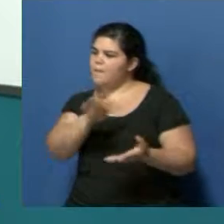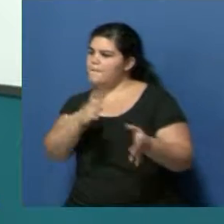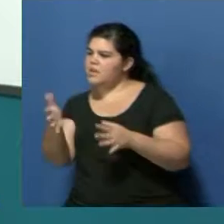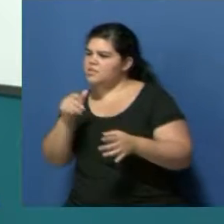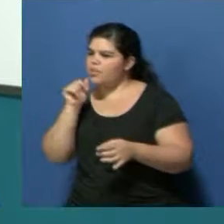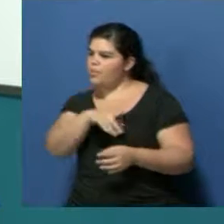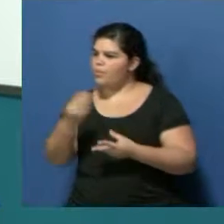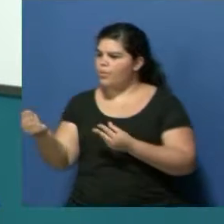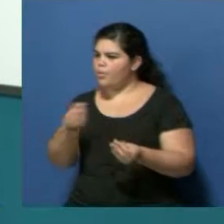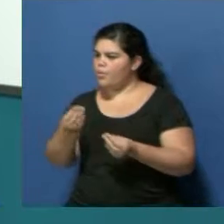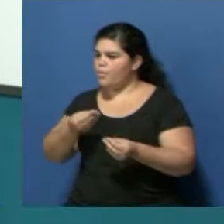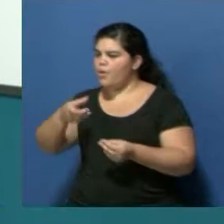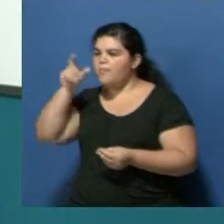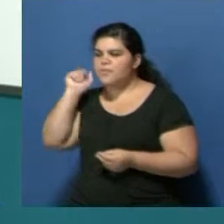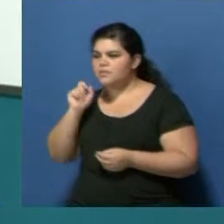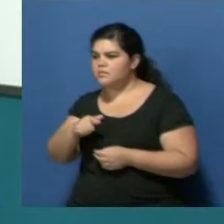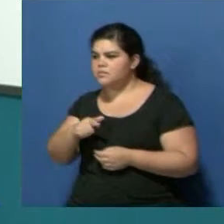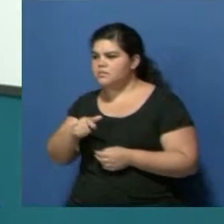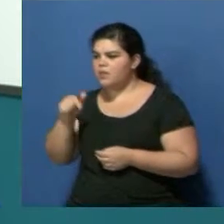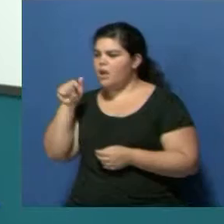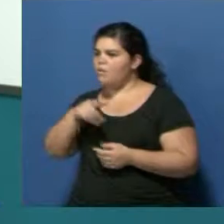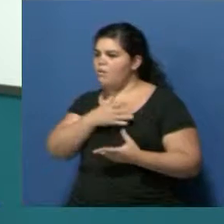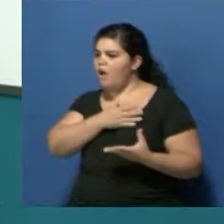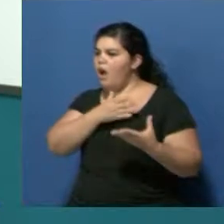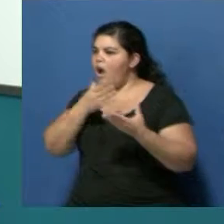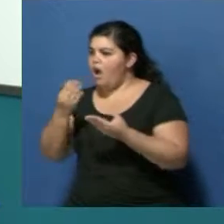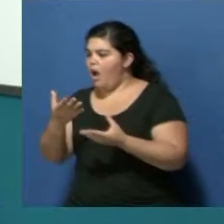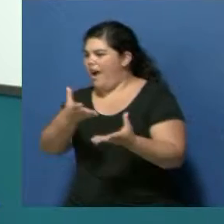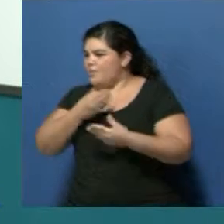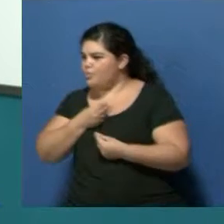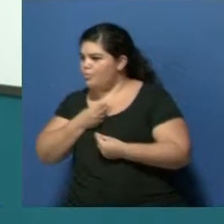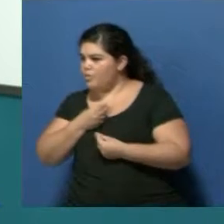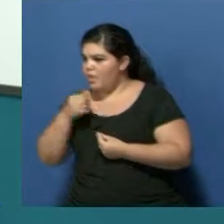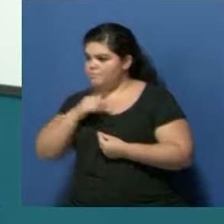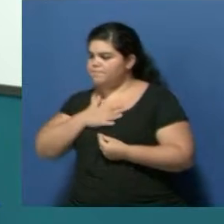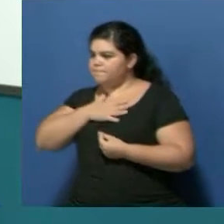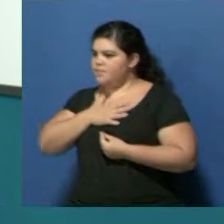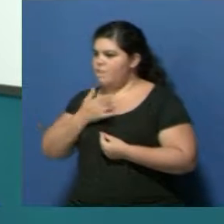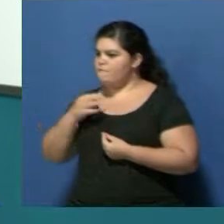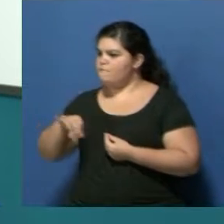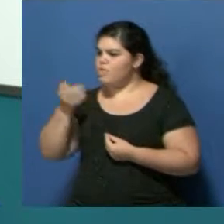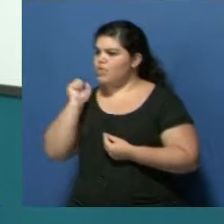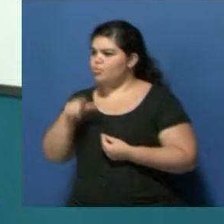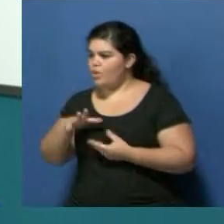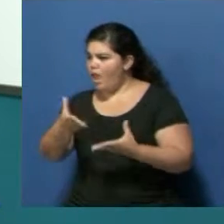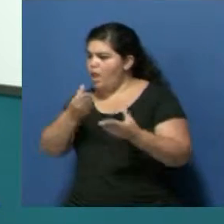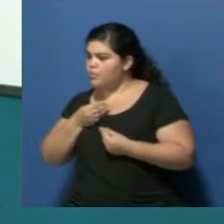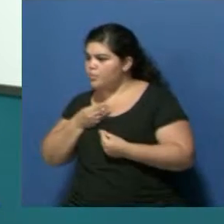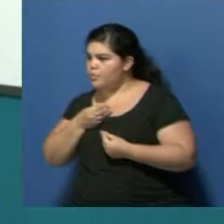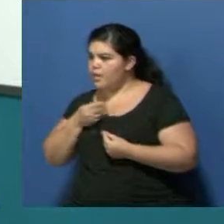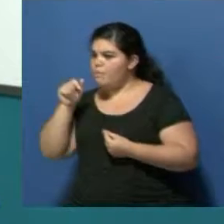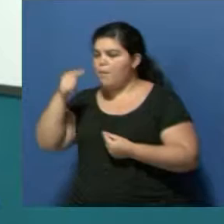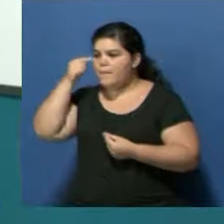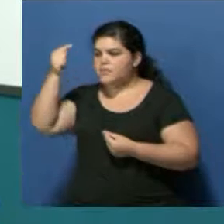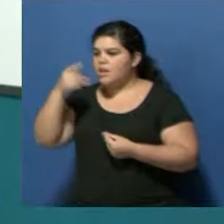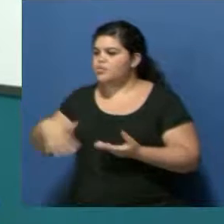Quizá si te sirvió a vos poder hacer esto a través de las redes sociales, si te sirvió a nivel personal y sobre todo si crees que le sirve a la sociedad,